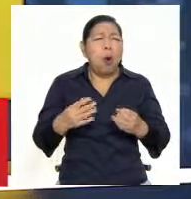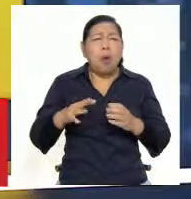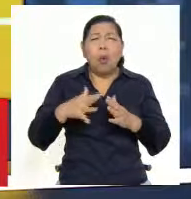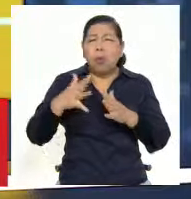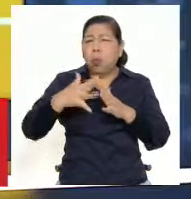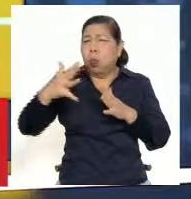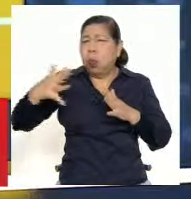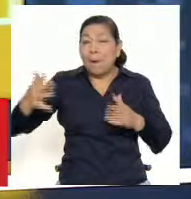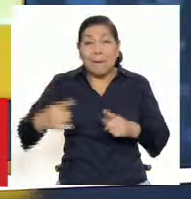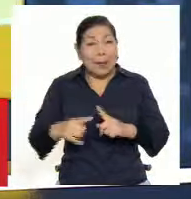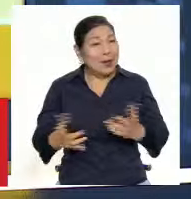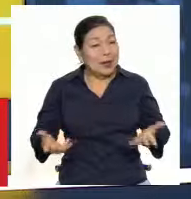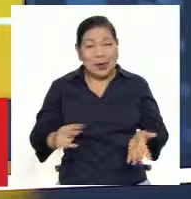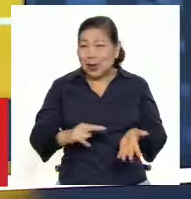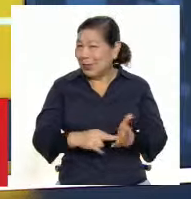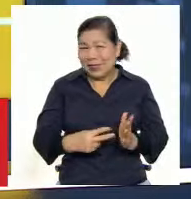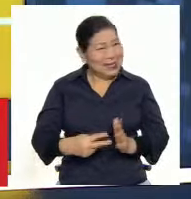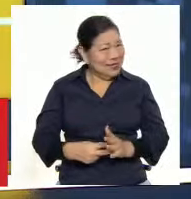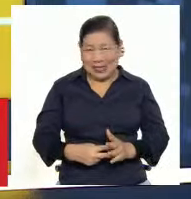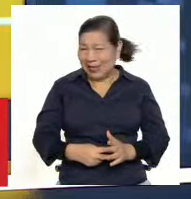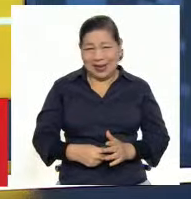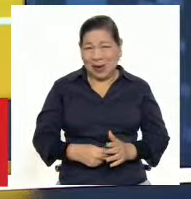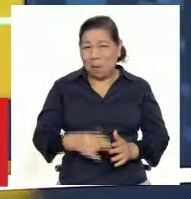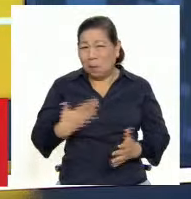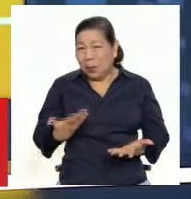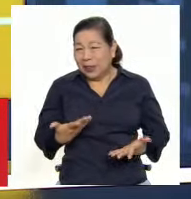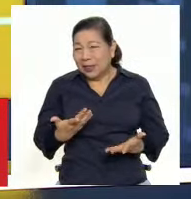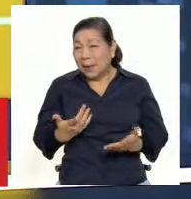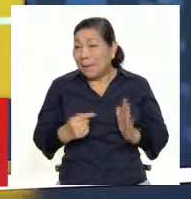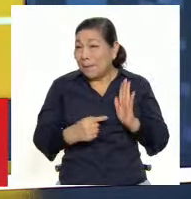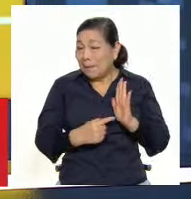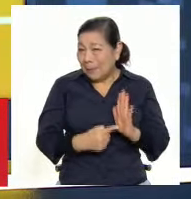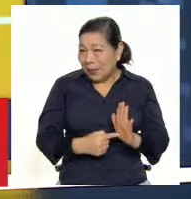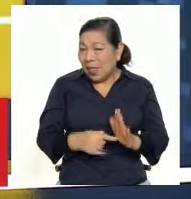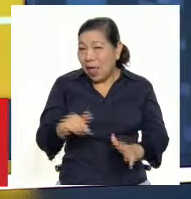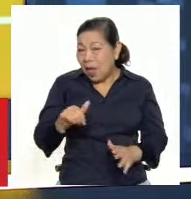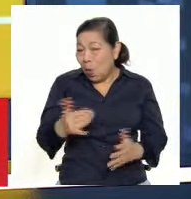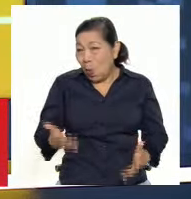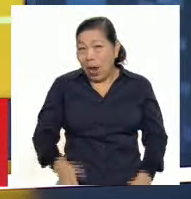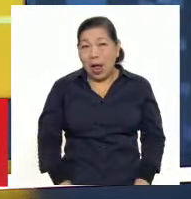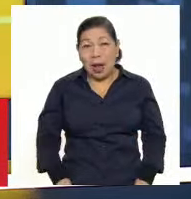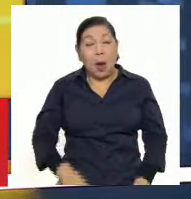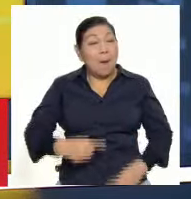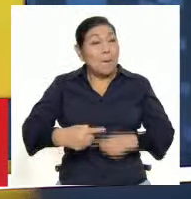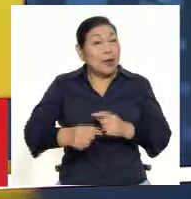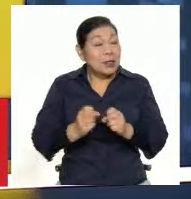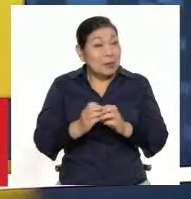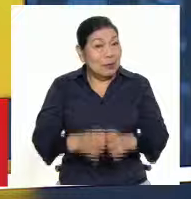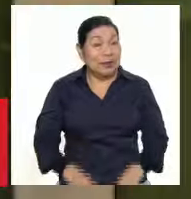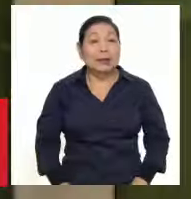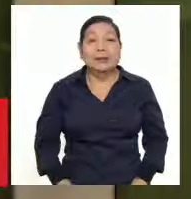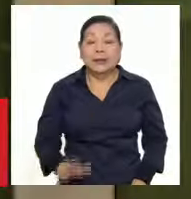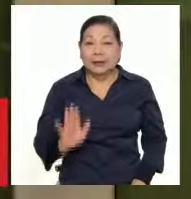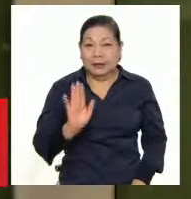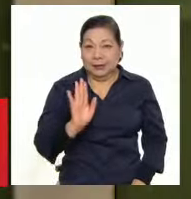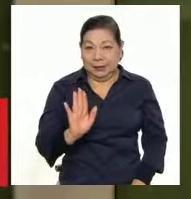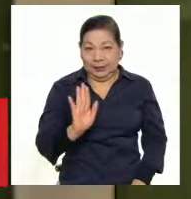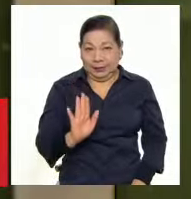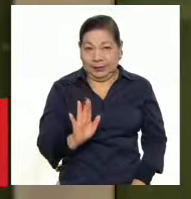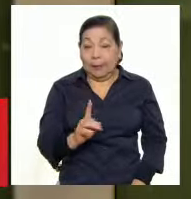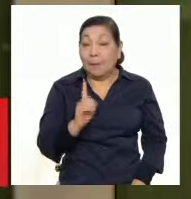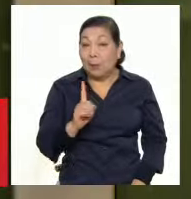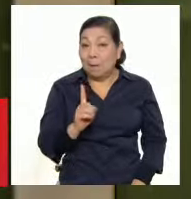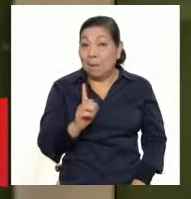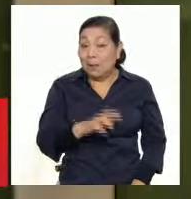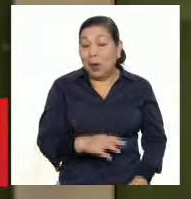energía, pero eso no implica que no va a presentarse hechos similares en los próximos días. Mire, en primer lugar, somos